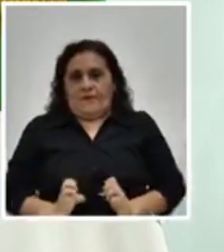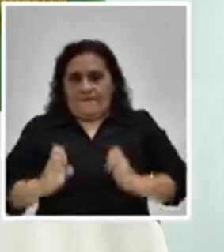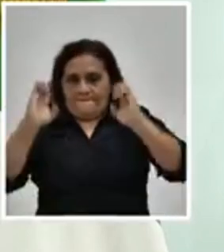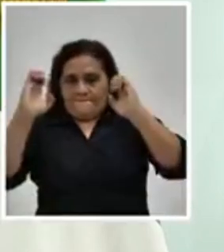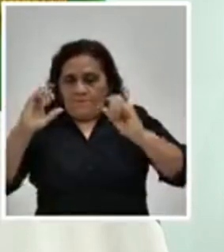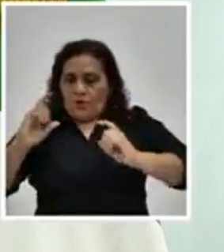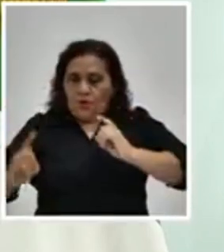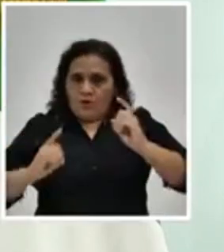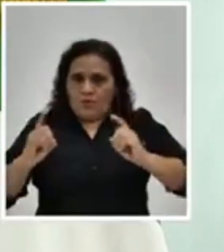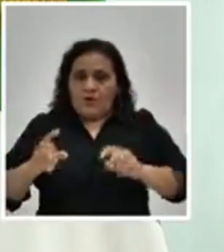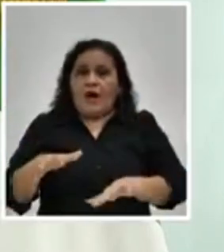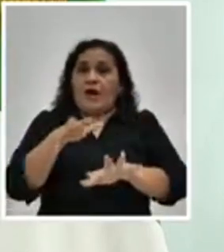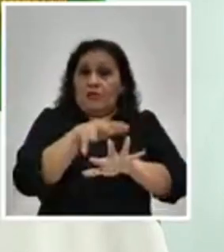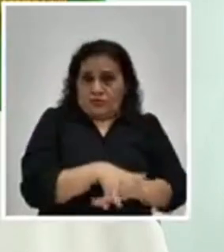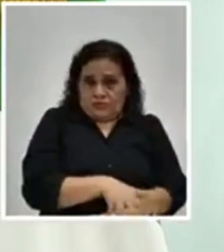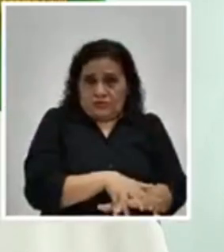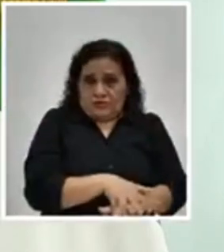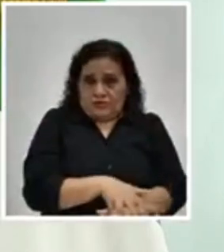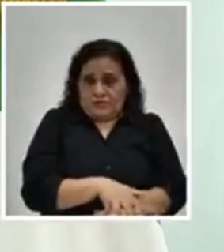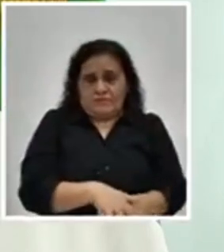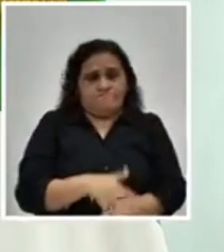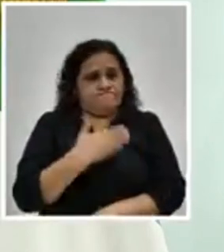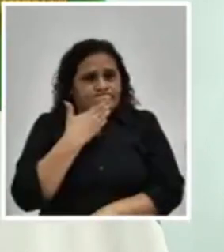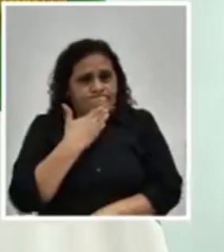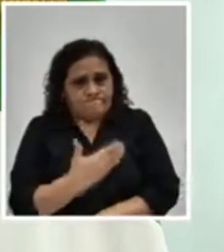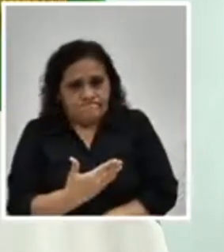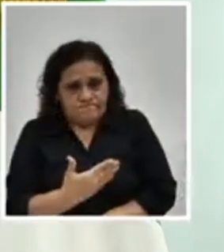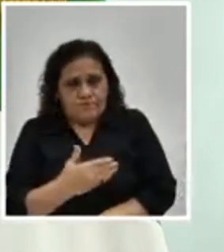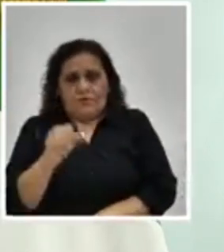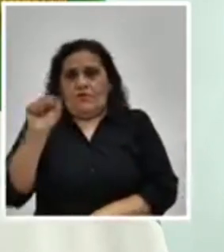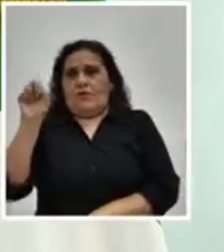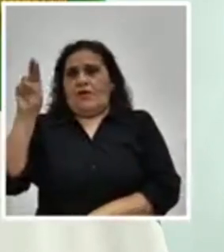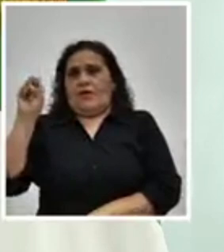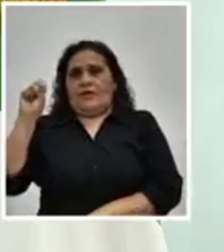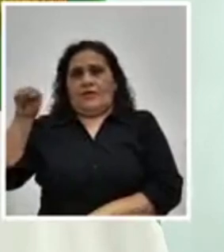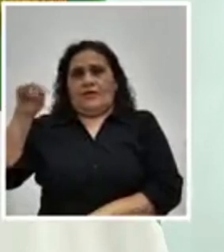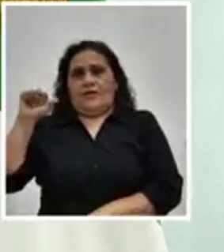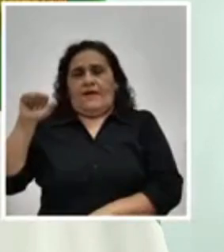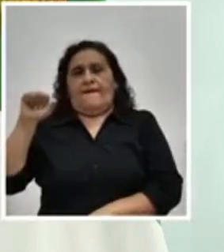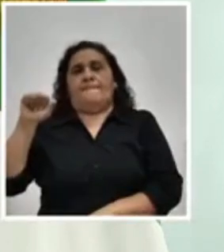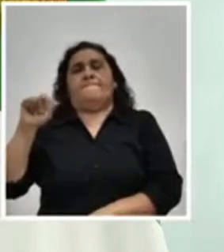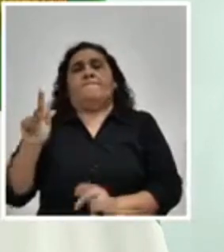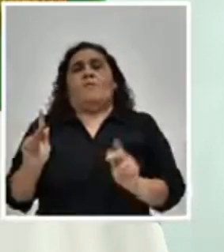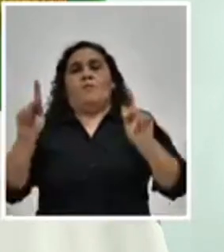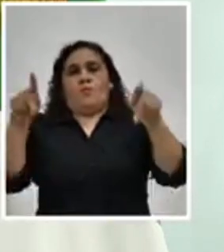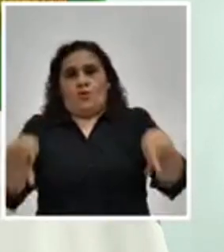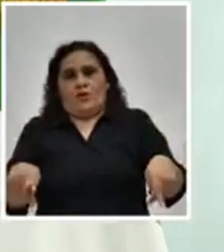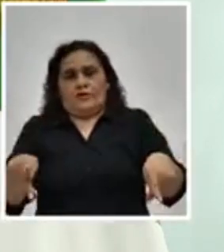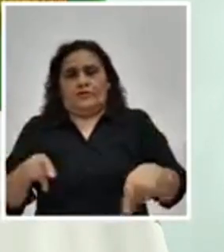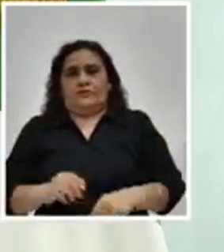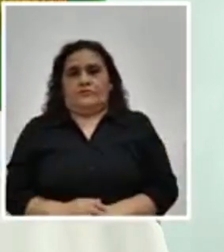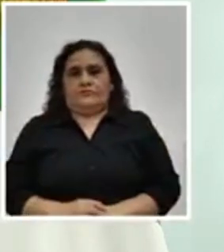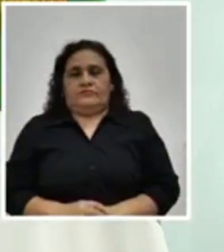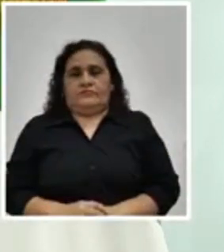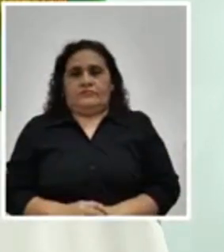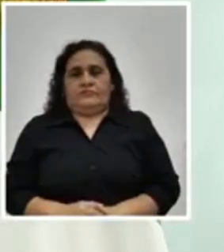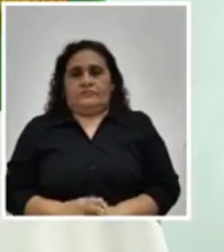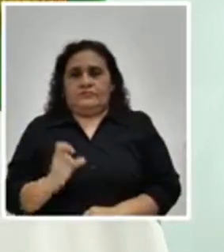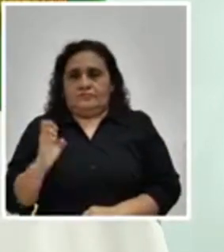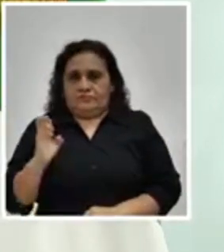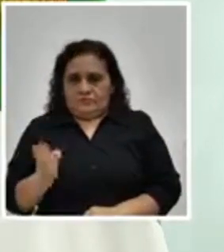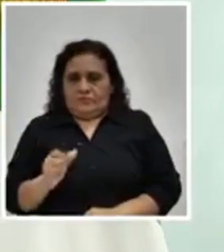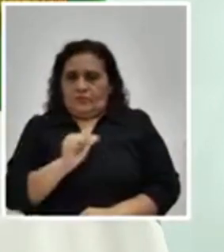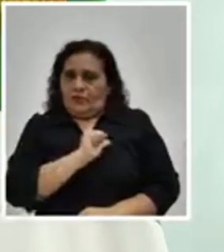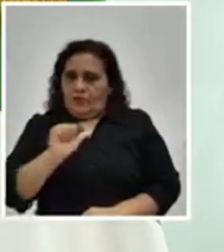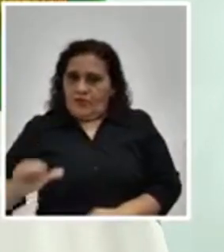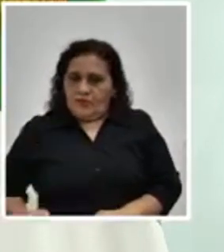deportiva incluyente y de calidad como la Arena Progreso. Durante la presente administración, se llevó